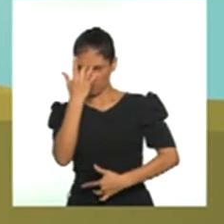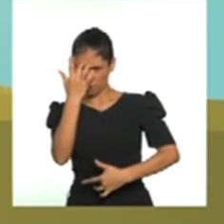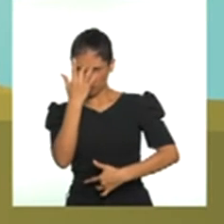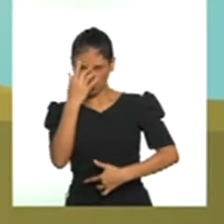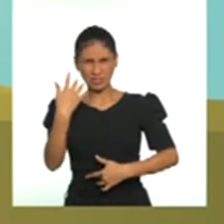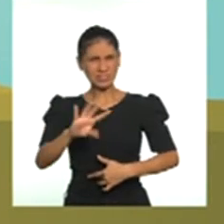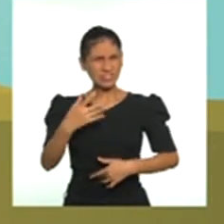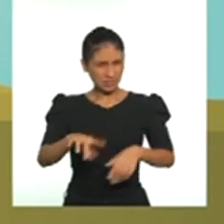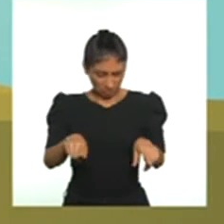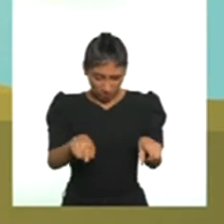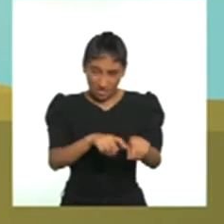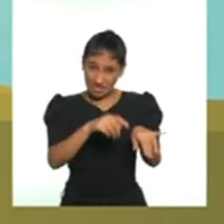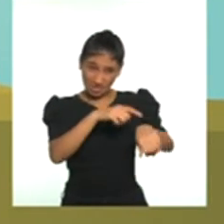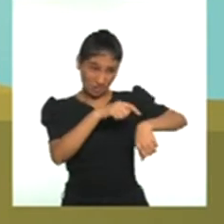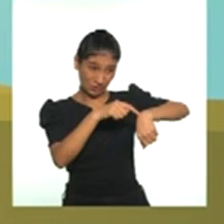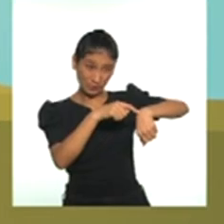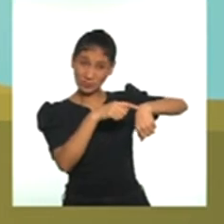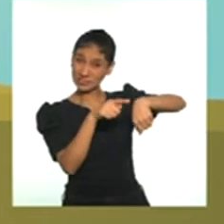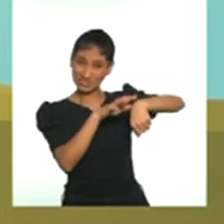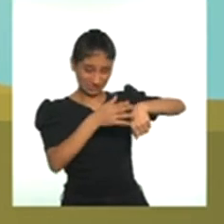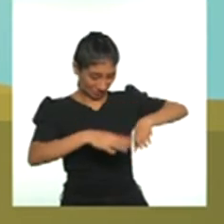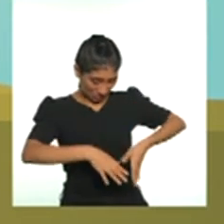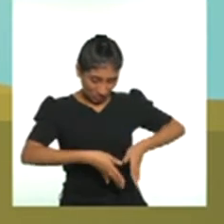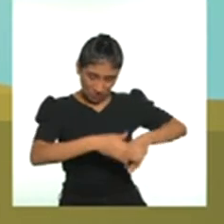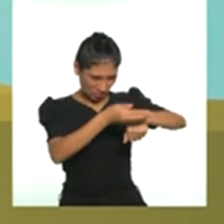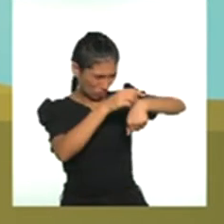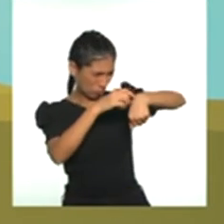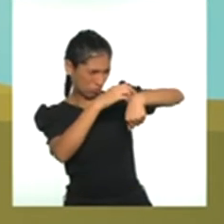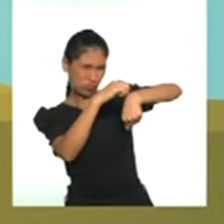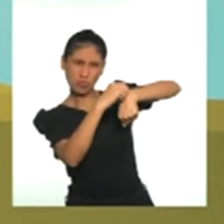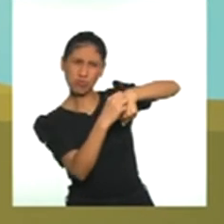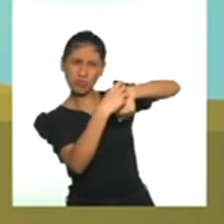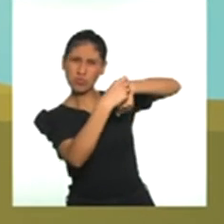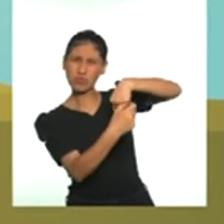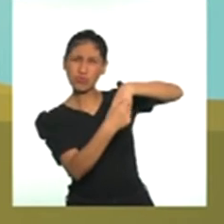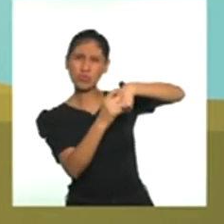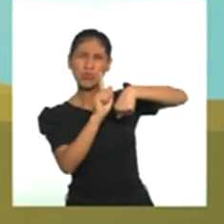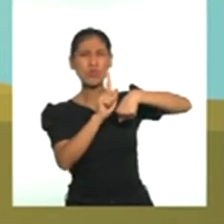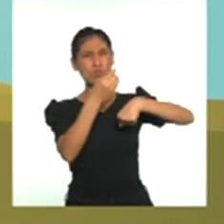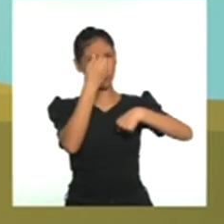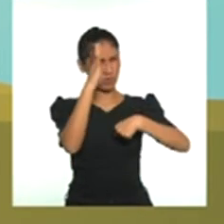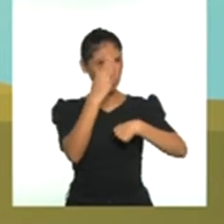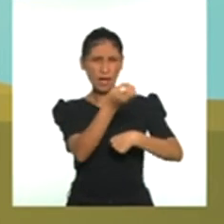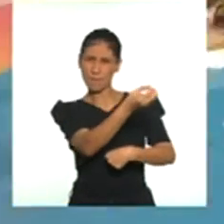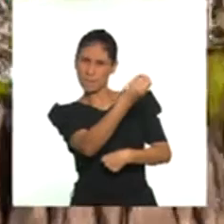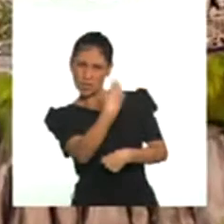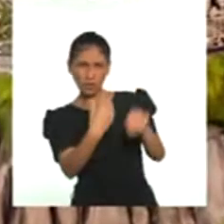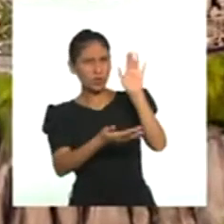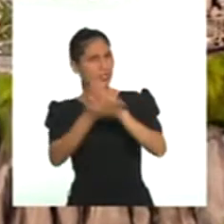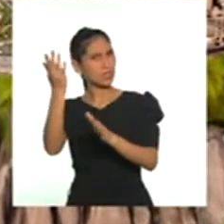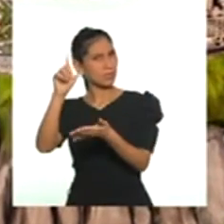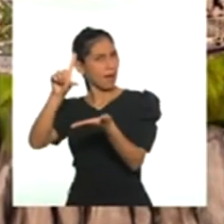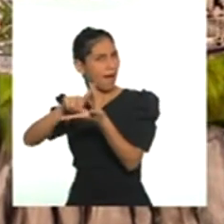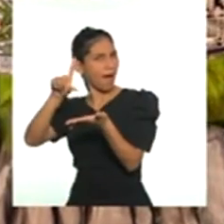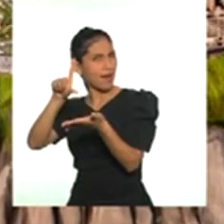rodilla, que no le quería cicatrizar. Un día me dijo que se iba a